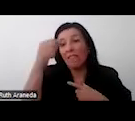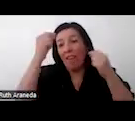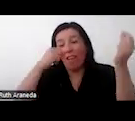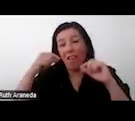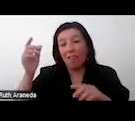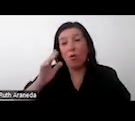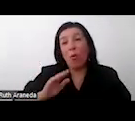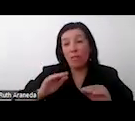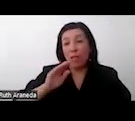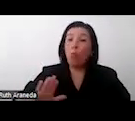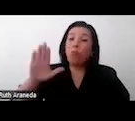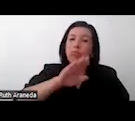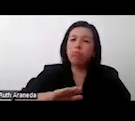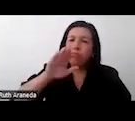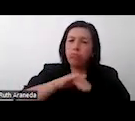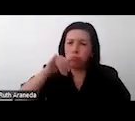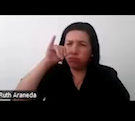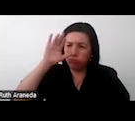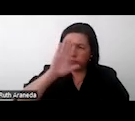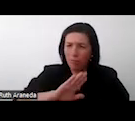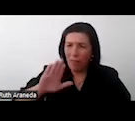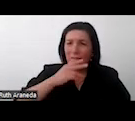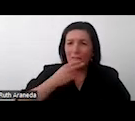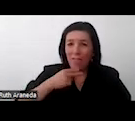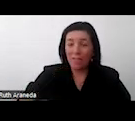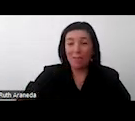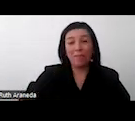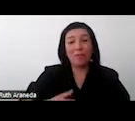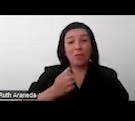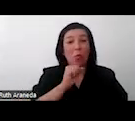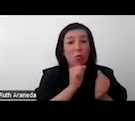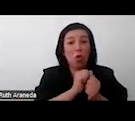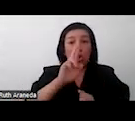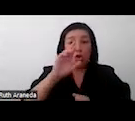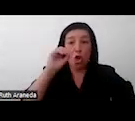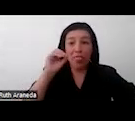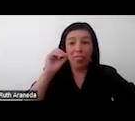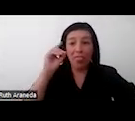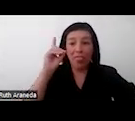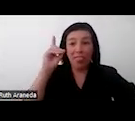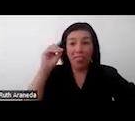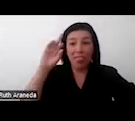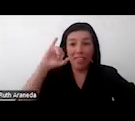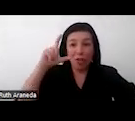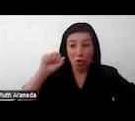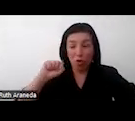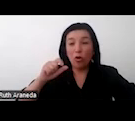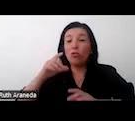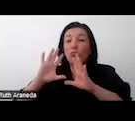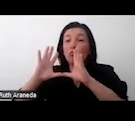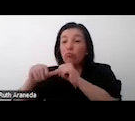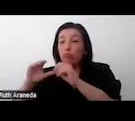más permanentemente. Entonces hicimos trabajo junto a Rodrigo y junto a las agrupaciones medioambientales, recorrimos